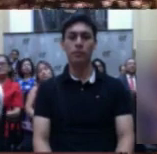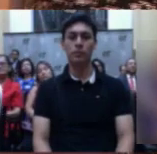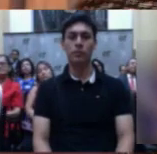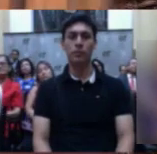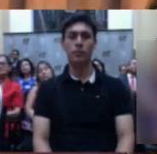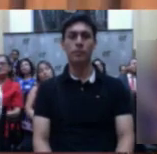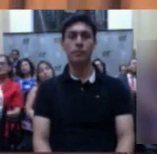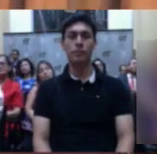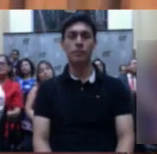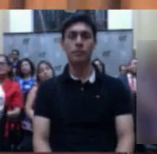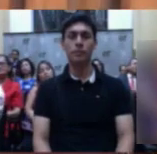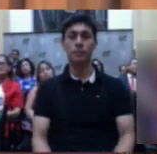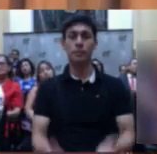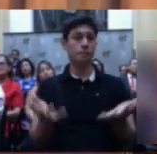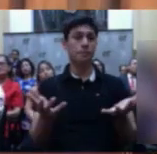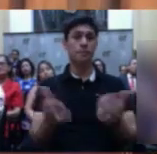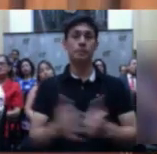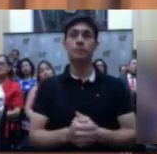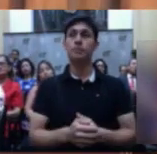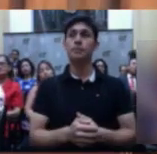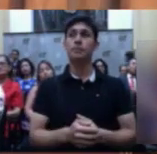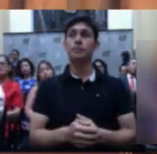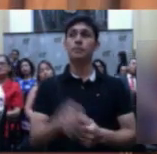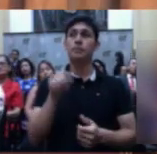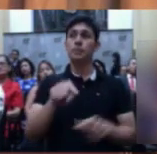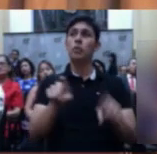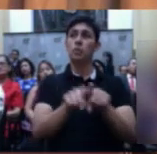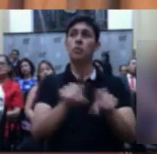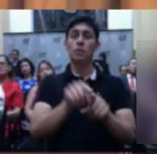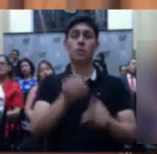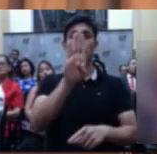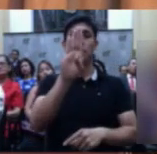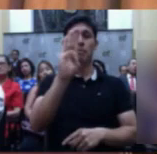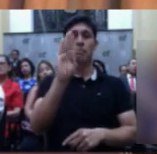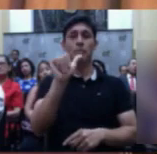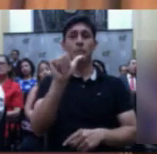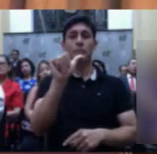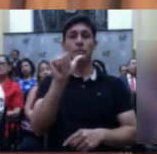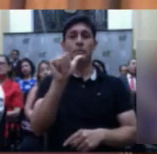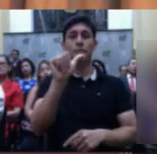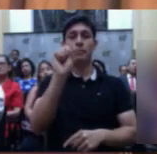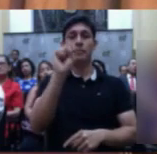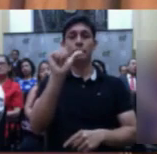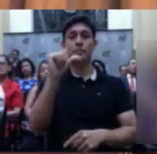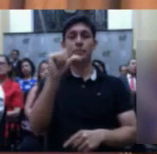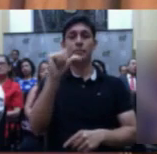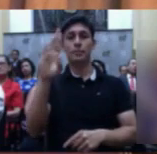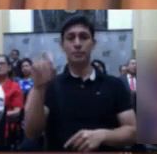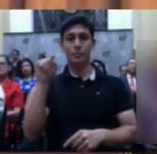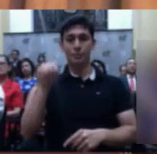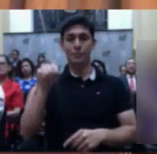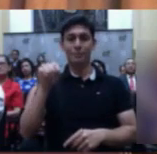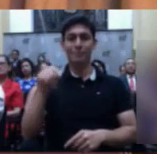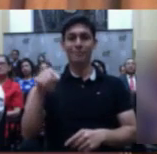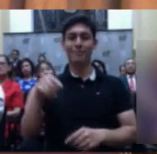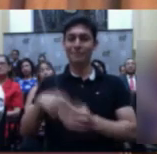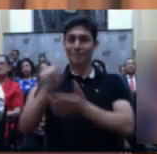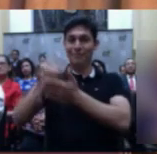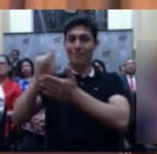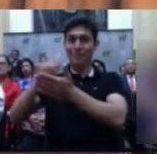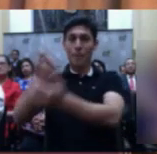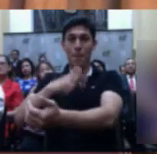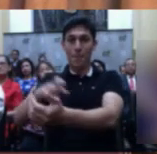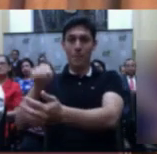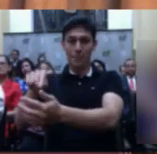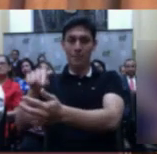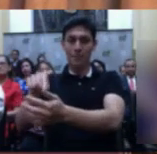Y así como Basadre, que se convirtió en un pensador de lo posible y de lo soñado, hoy toca a los